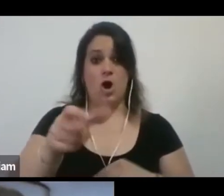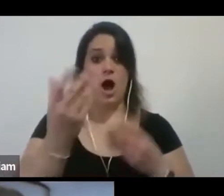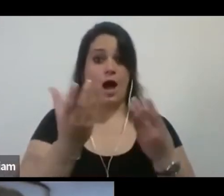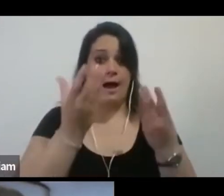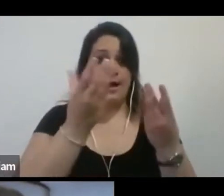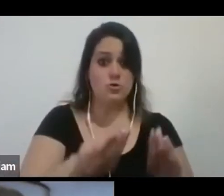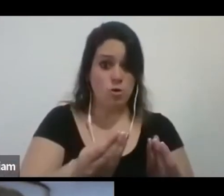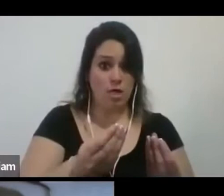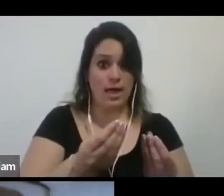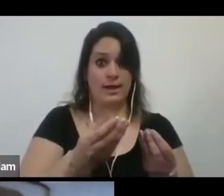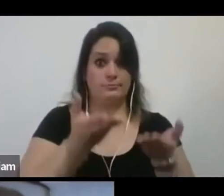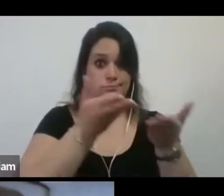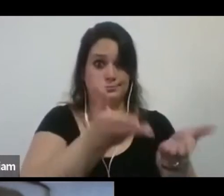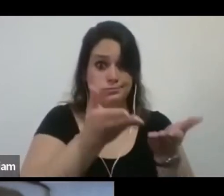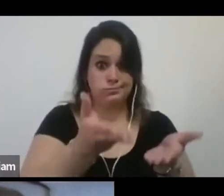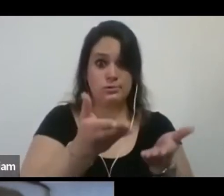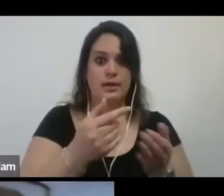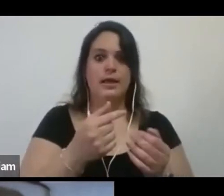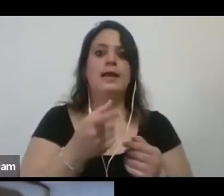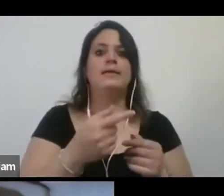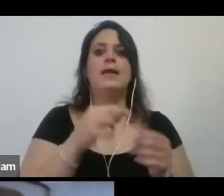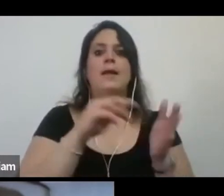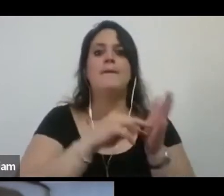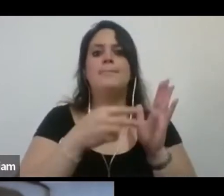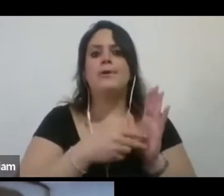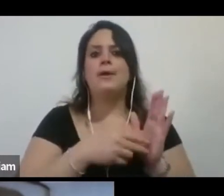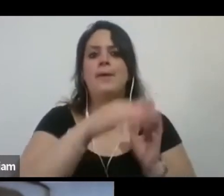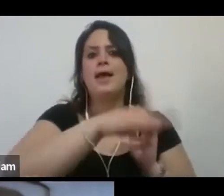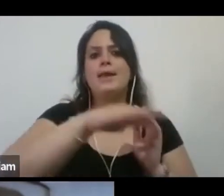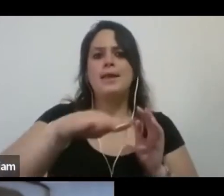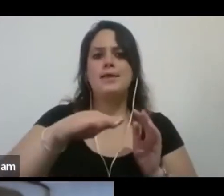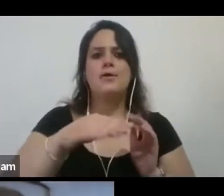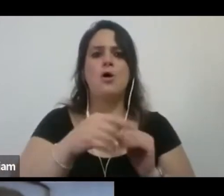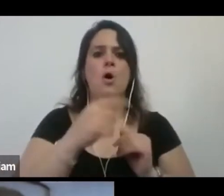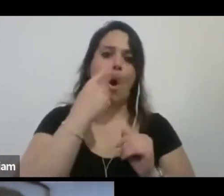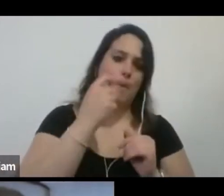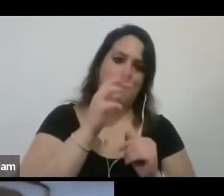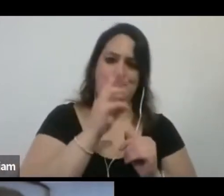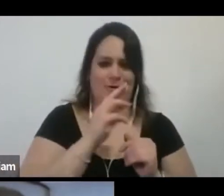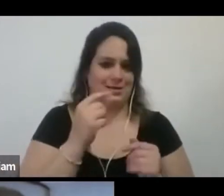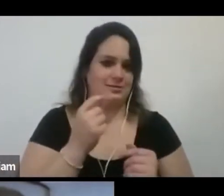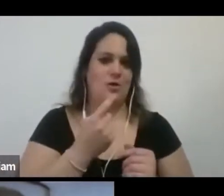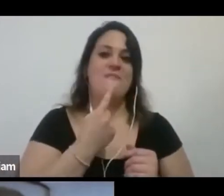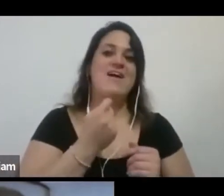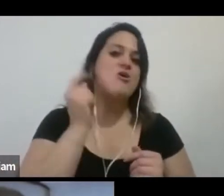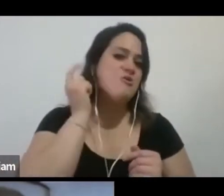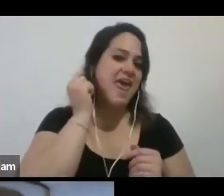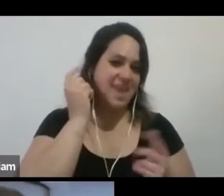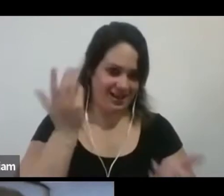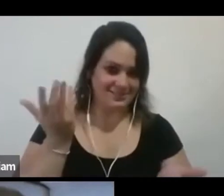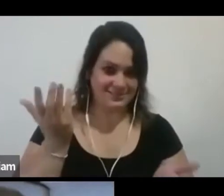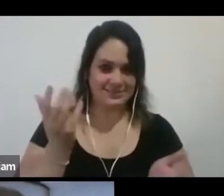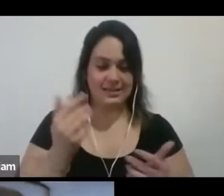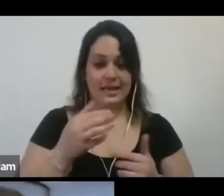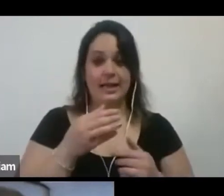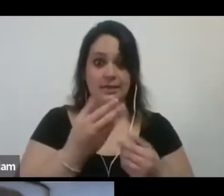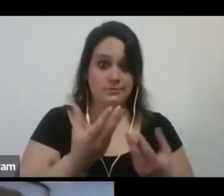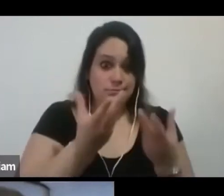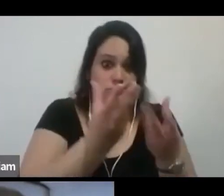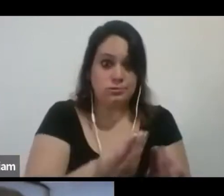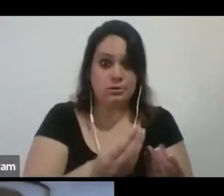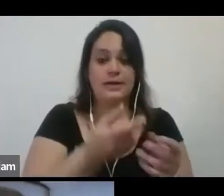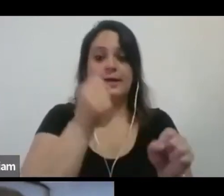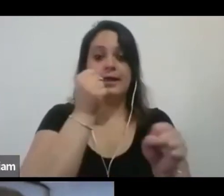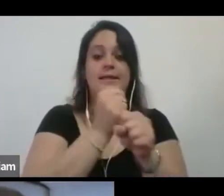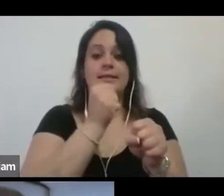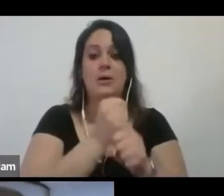situaciones de vulnerabilidad de niños, niñas, y sobre todo trabajar